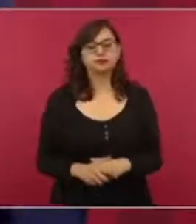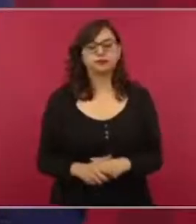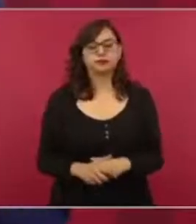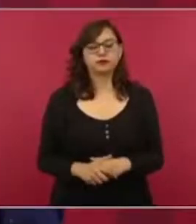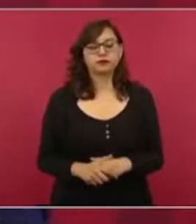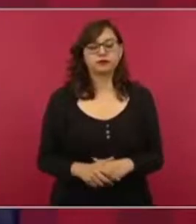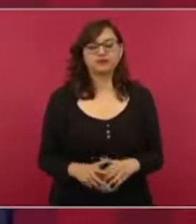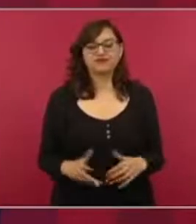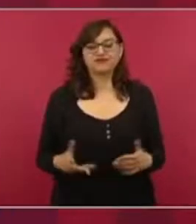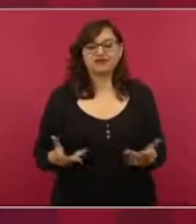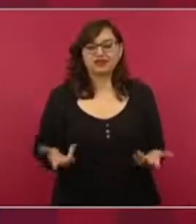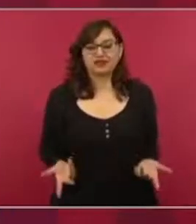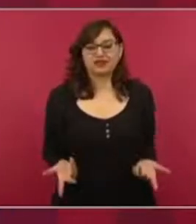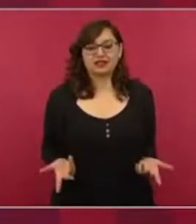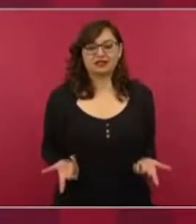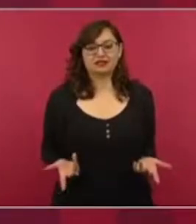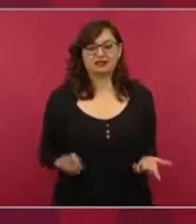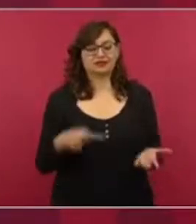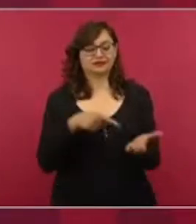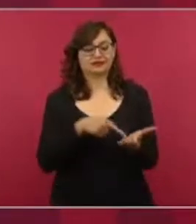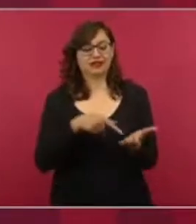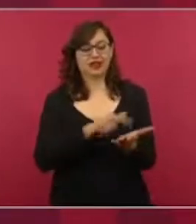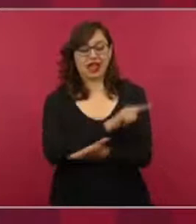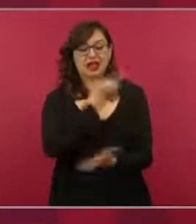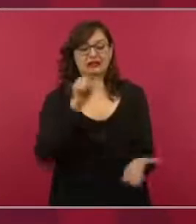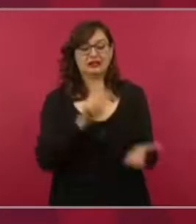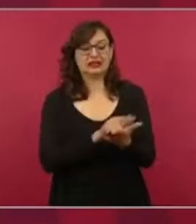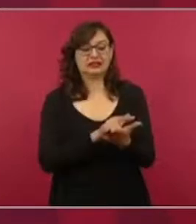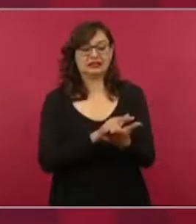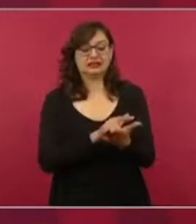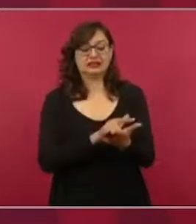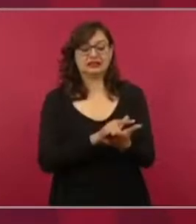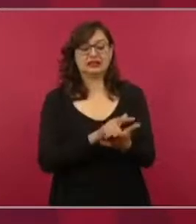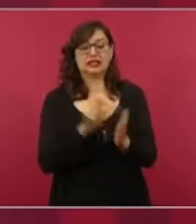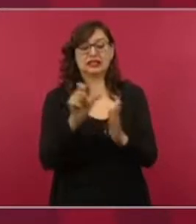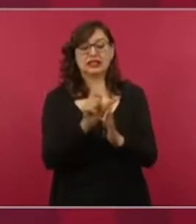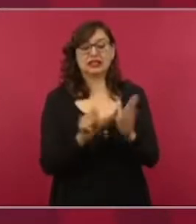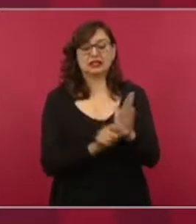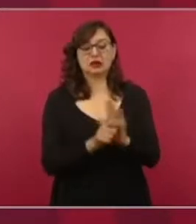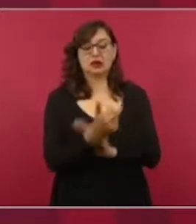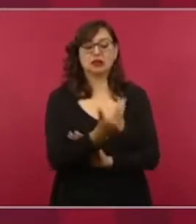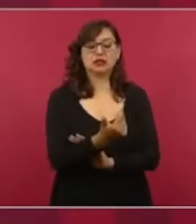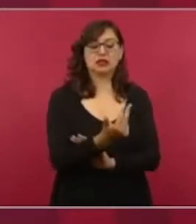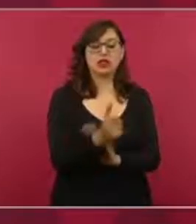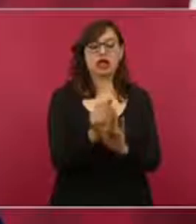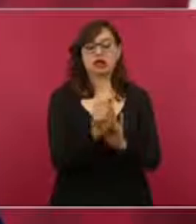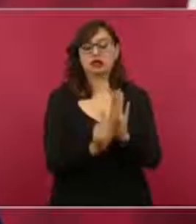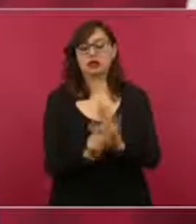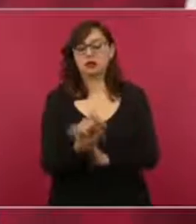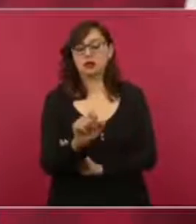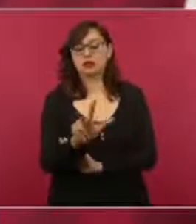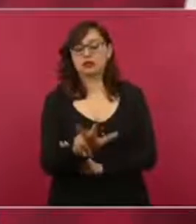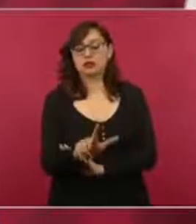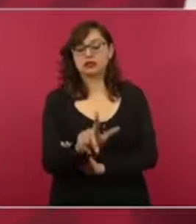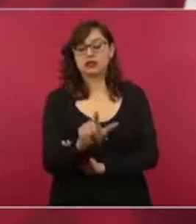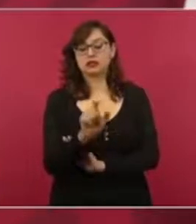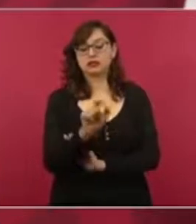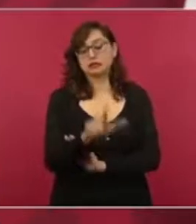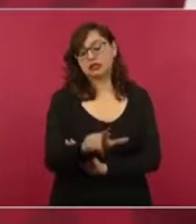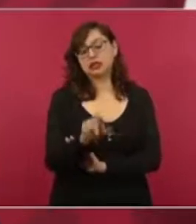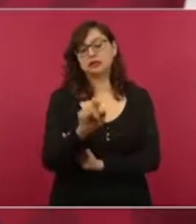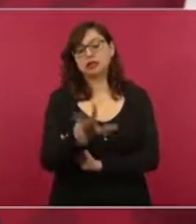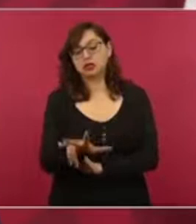solo las reformas que se hicieron, al artículo 25, al artículo 27, al artículo